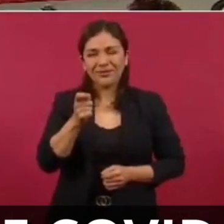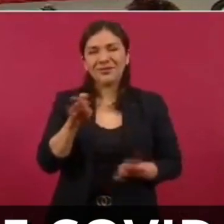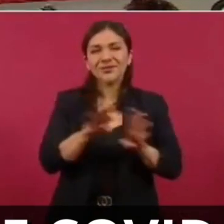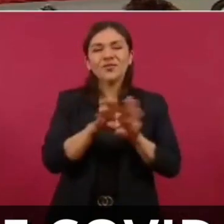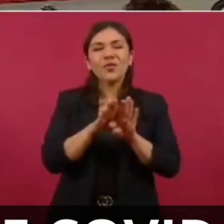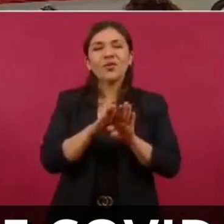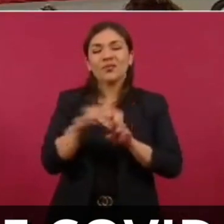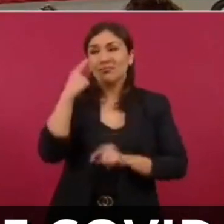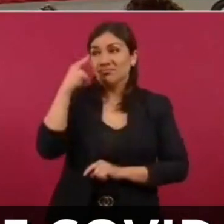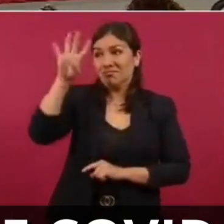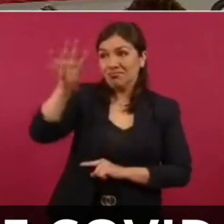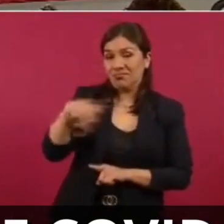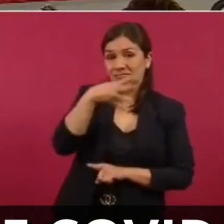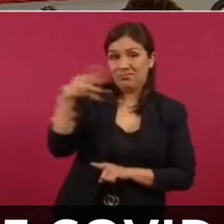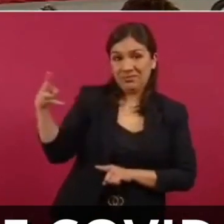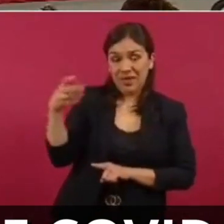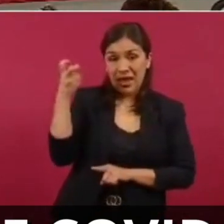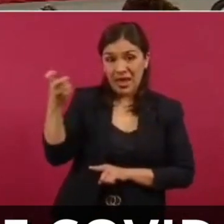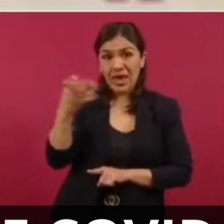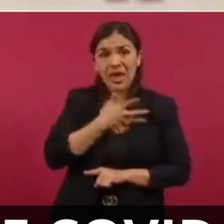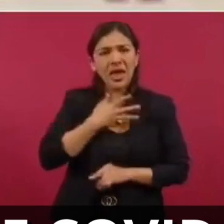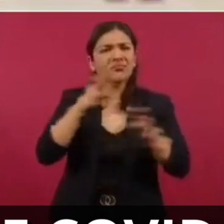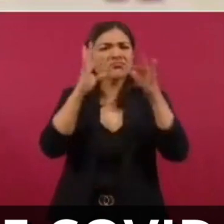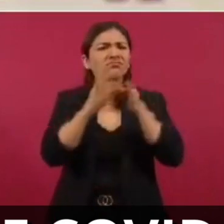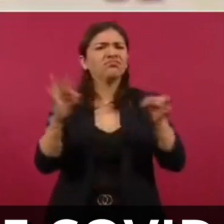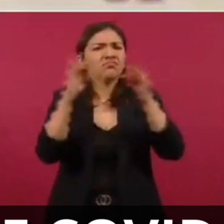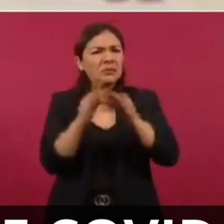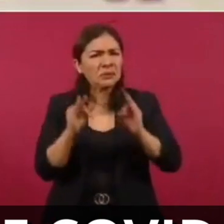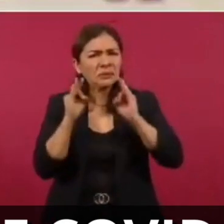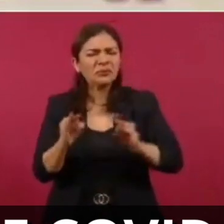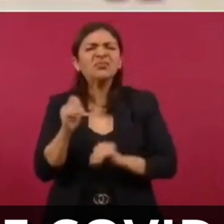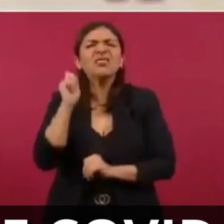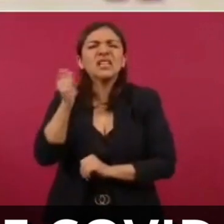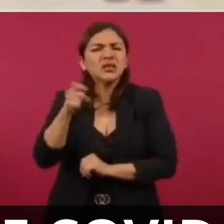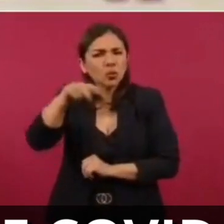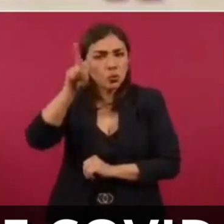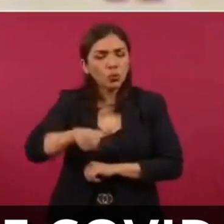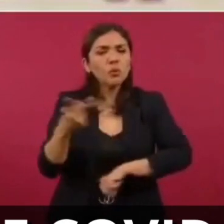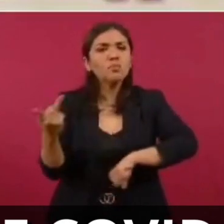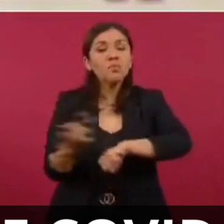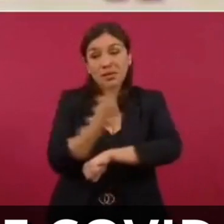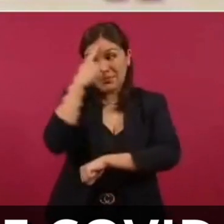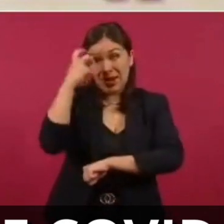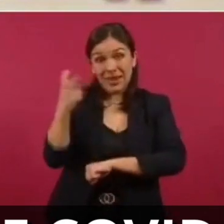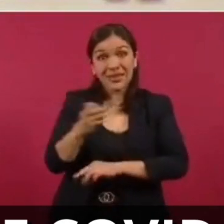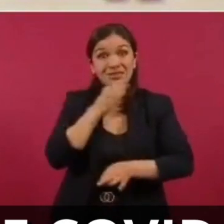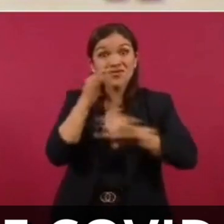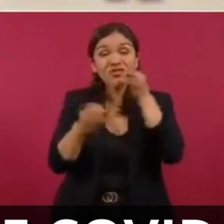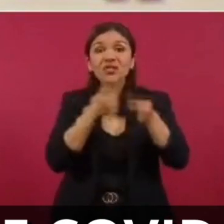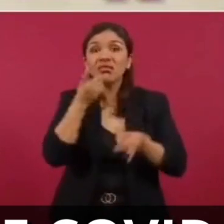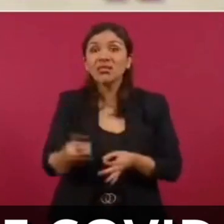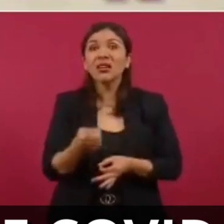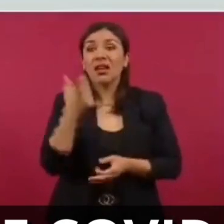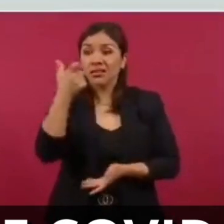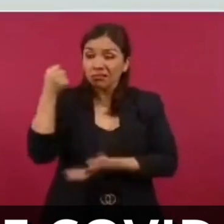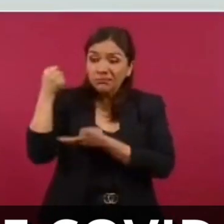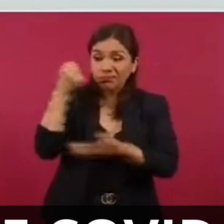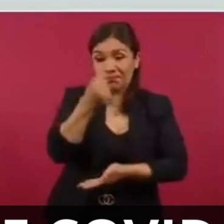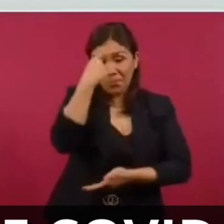la tabla de la derecha, muestra exactamente cuál es la realidad respecto a esta noticia de que se redujo el presupuesto,